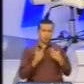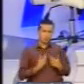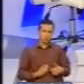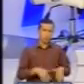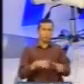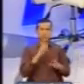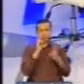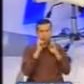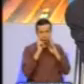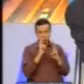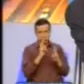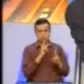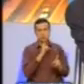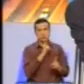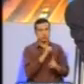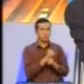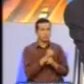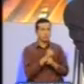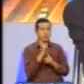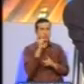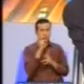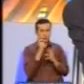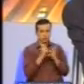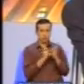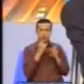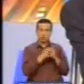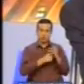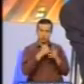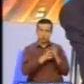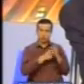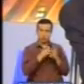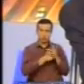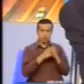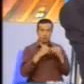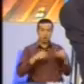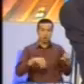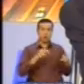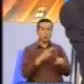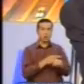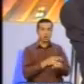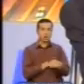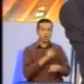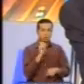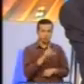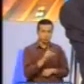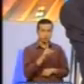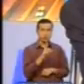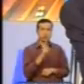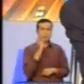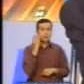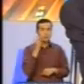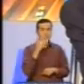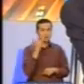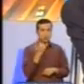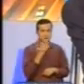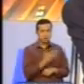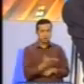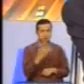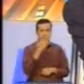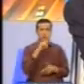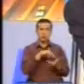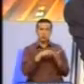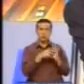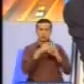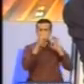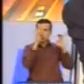que reconozco la necesidad de luchar contra la especulación del suelo. Se espera hasta esta fecha. ¿Qué significa?